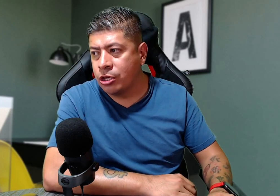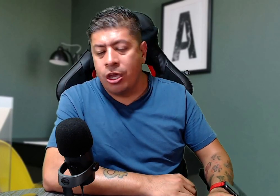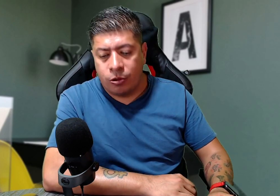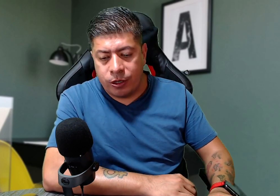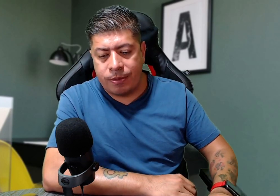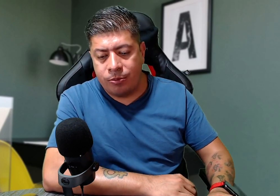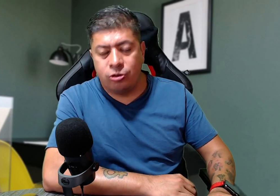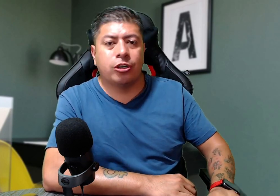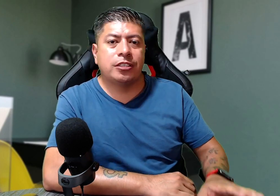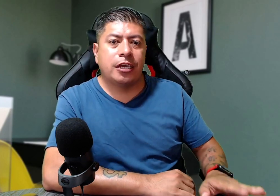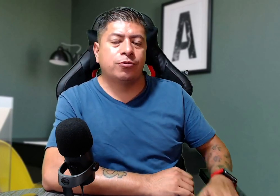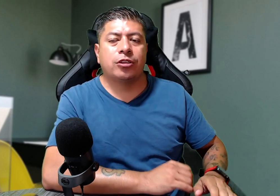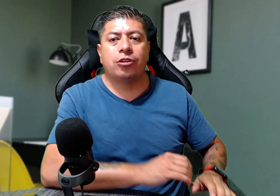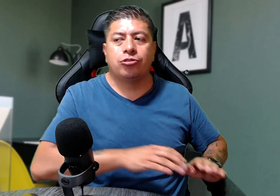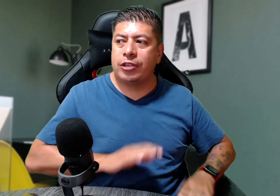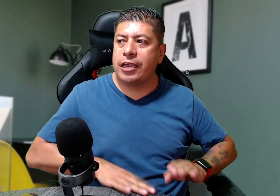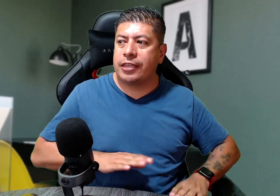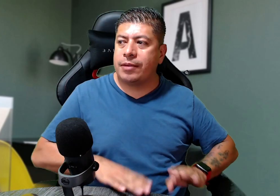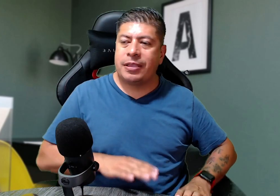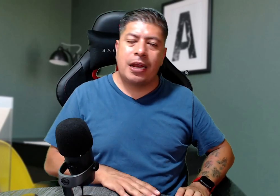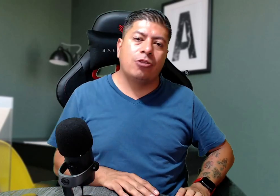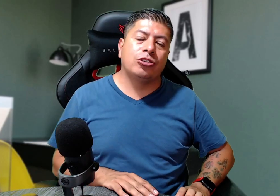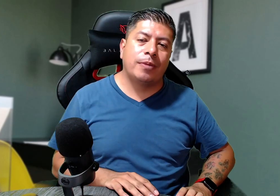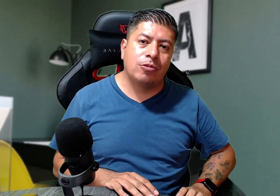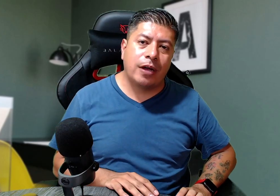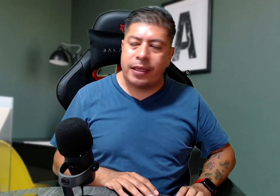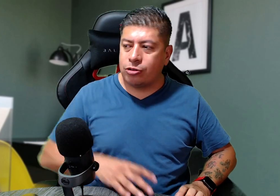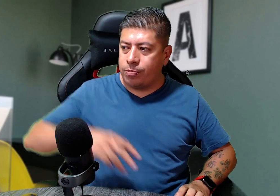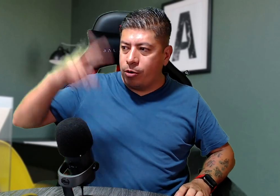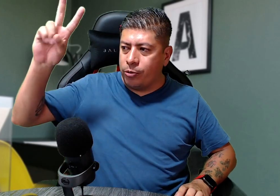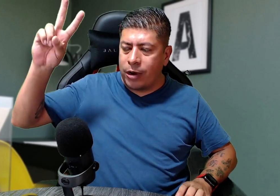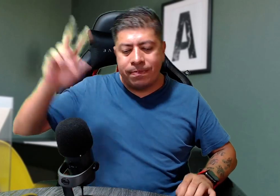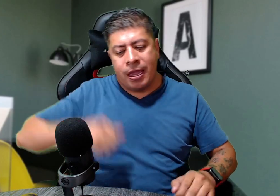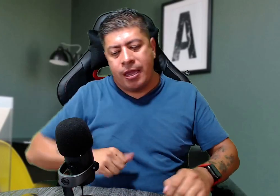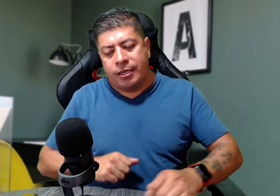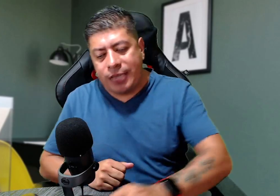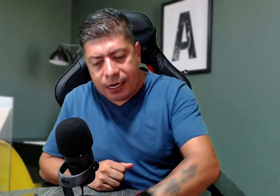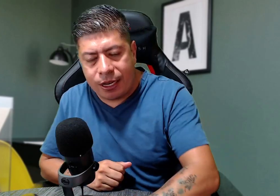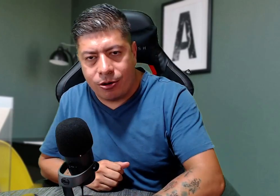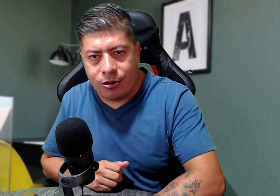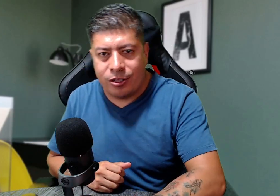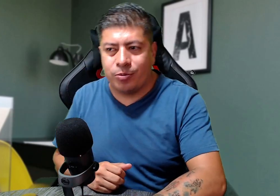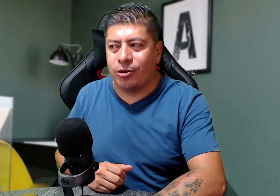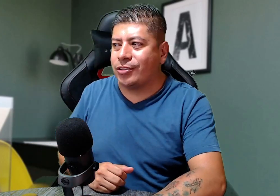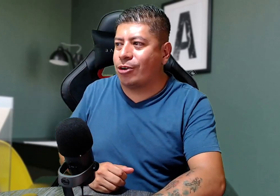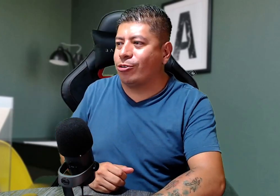nosotros. Cuídeseme mucho, que siga disfrutando su día, tarde, mañana, noche, madrugada. Soy Polo Puga. Si el